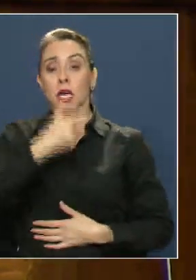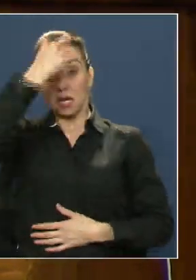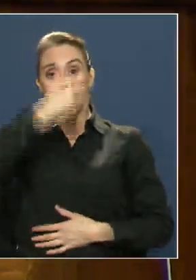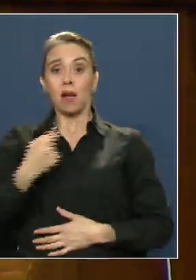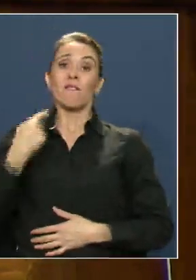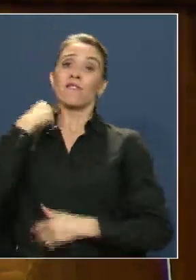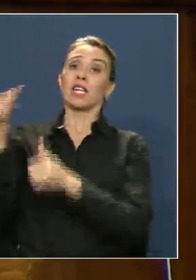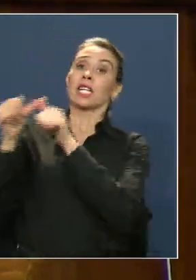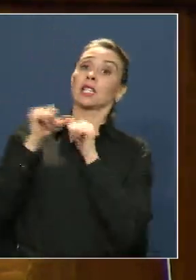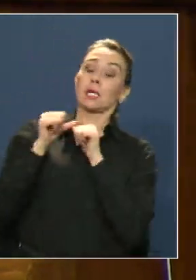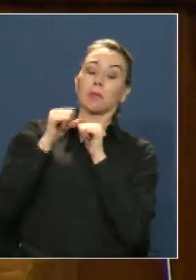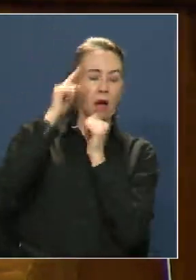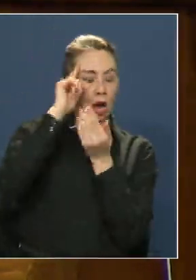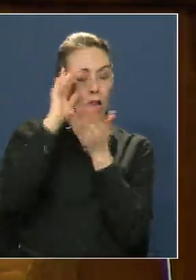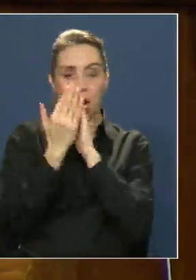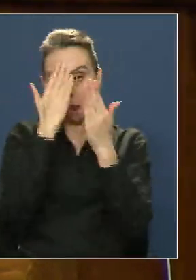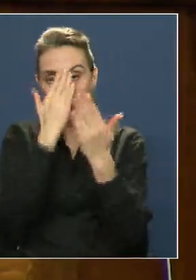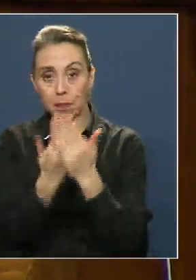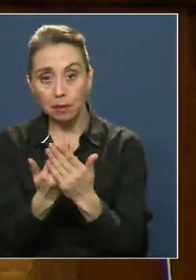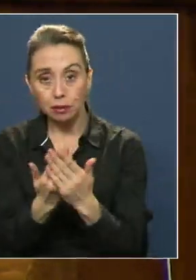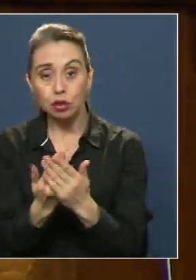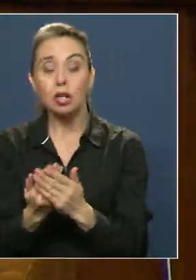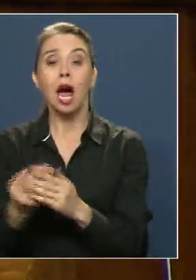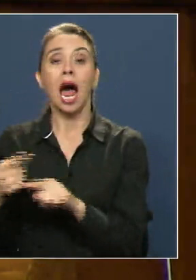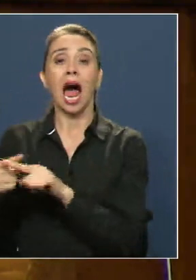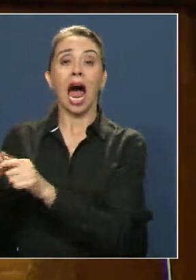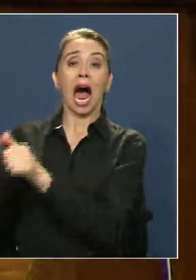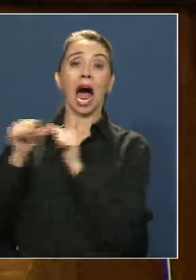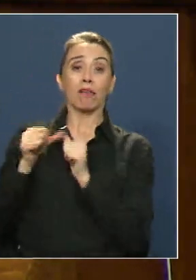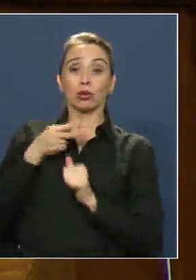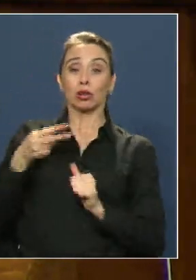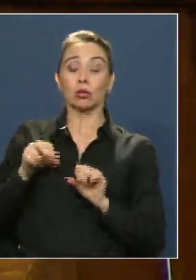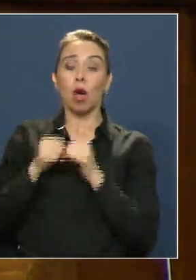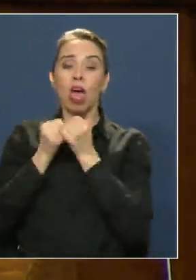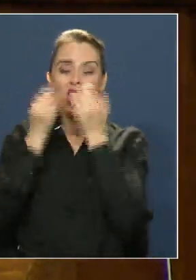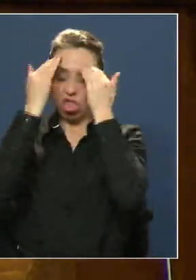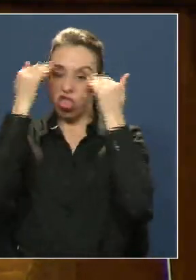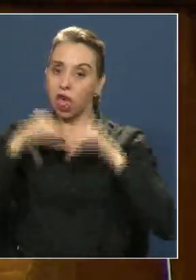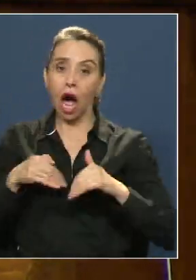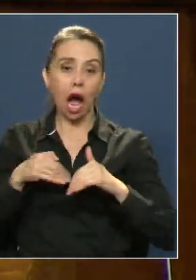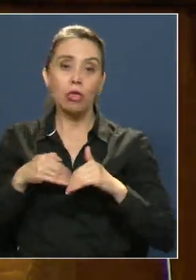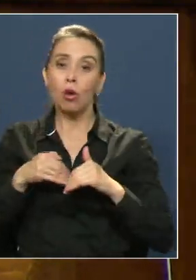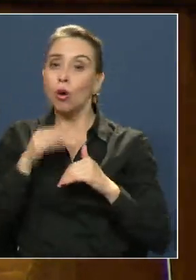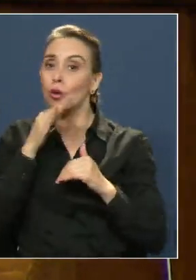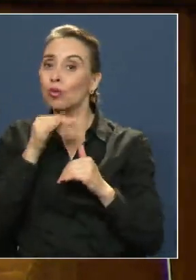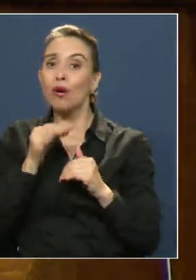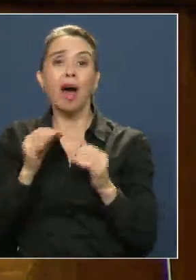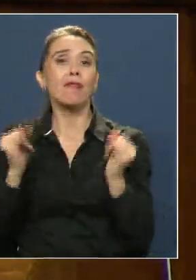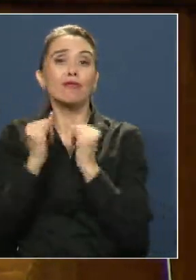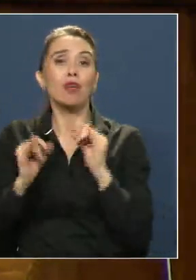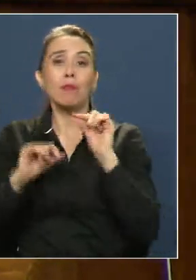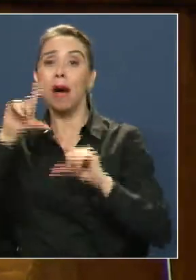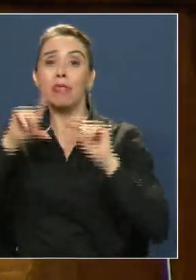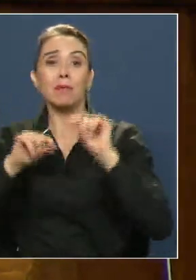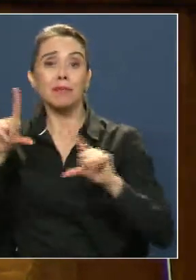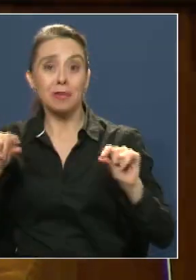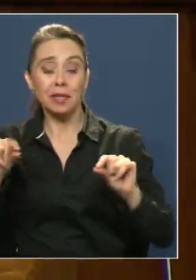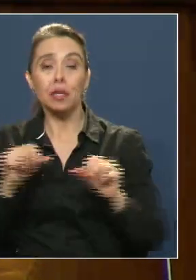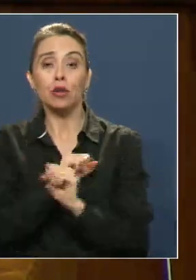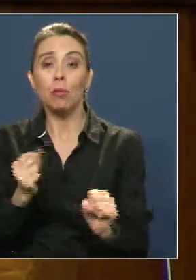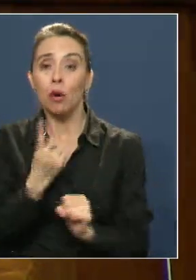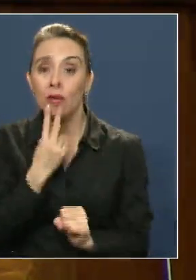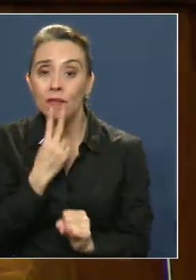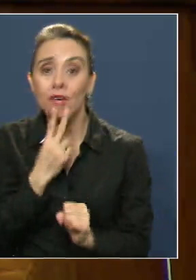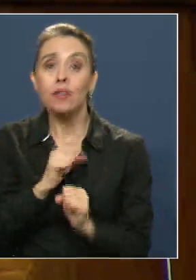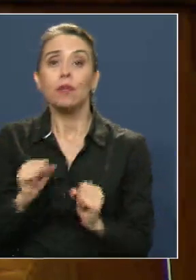víctima. El daño que provoca un abuso sexual es inconmensurable y que genera todo tipo de problemas para vivir y desarrollar